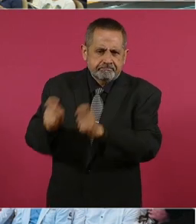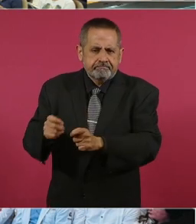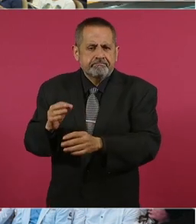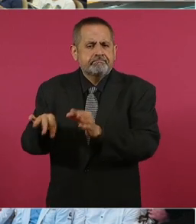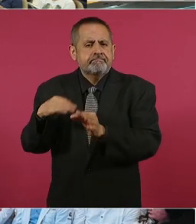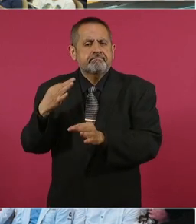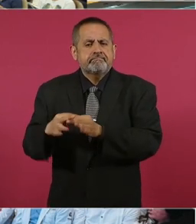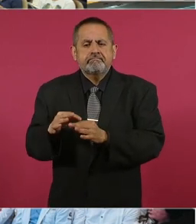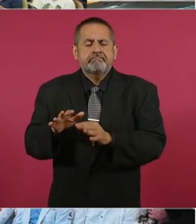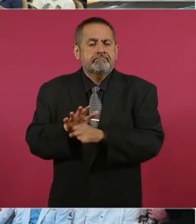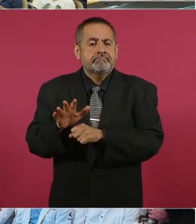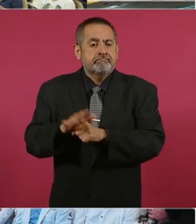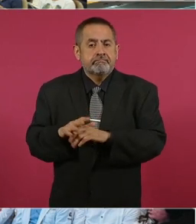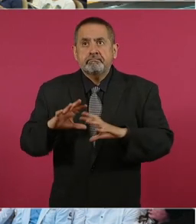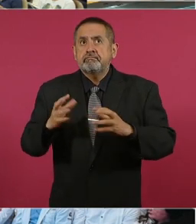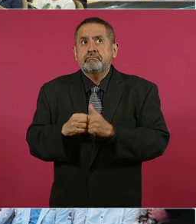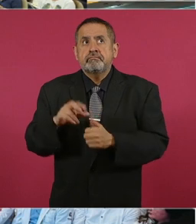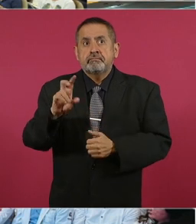de